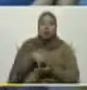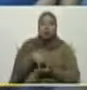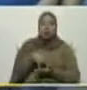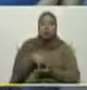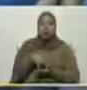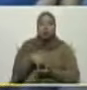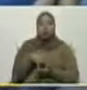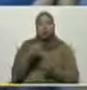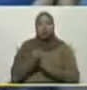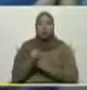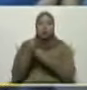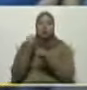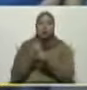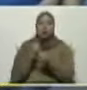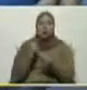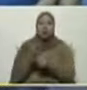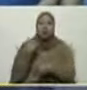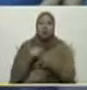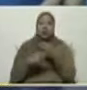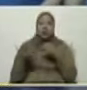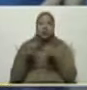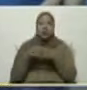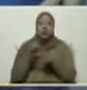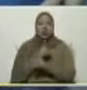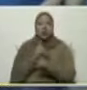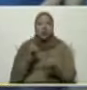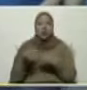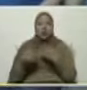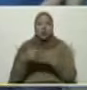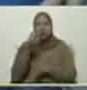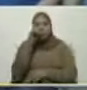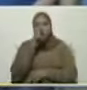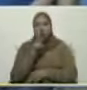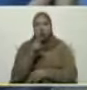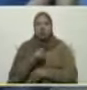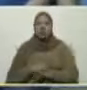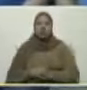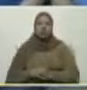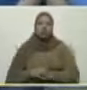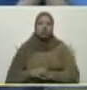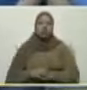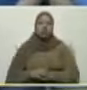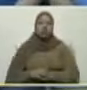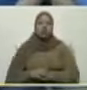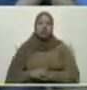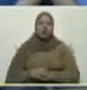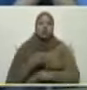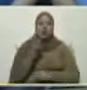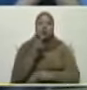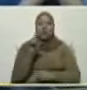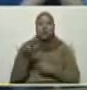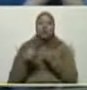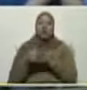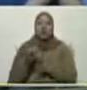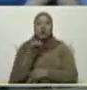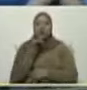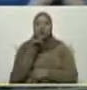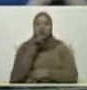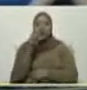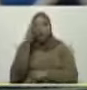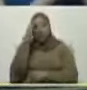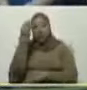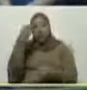a liderizar esas mes y en qué año estamos hablando del año 20 y 21 presidente Por qué te